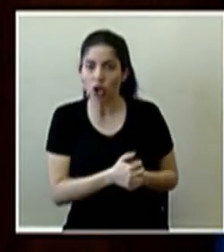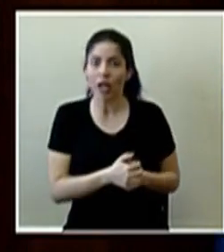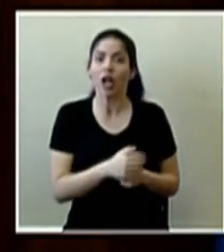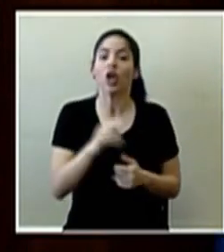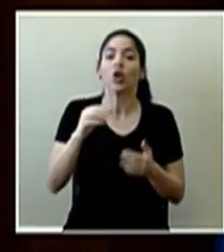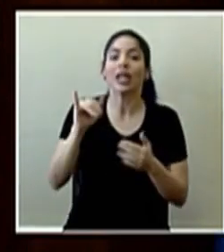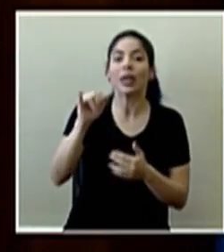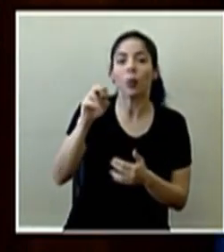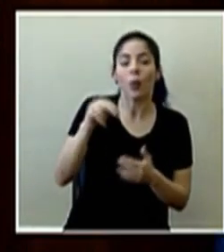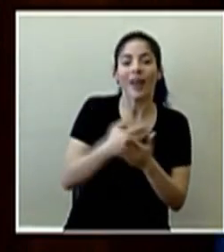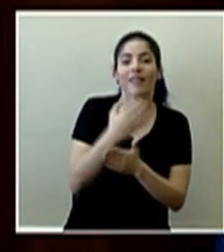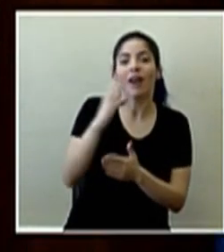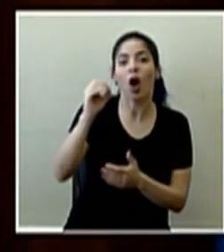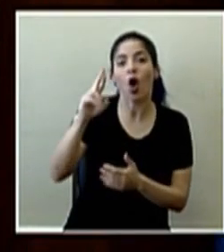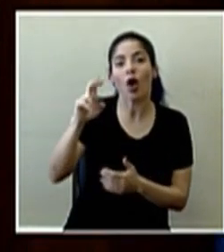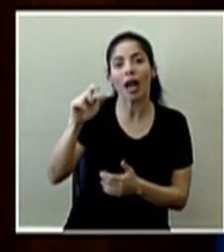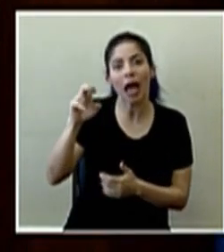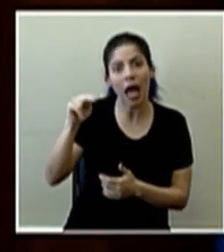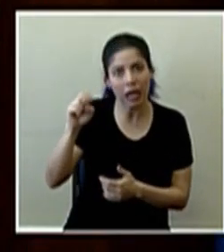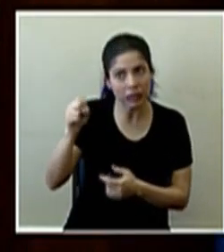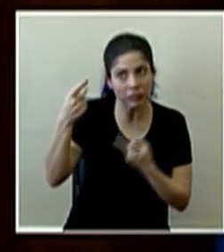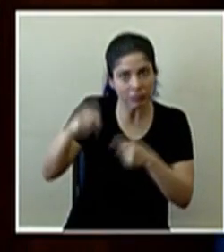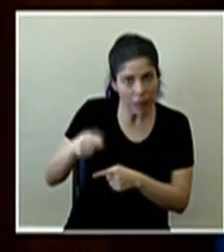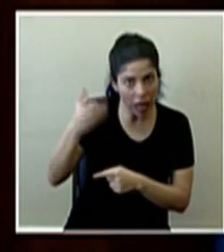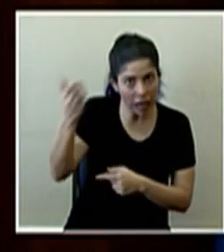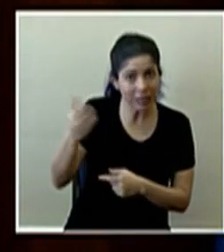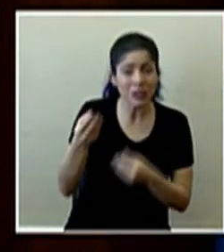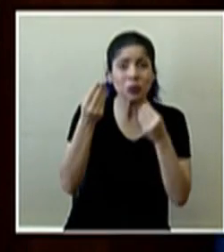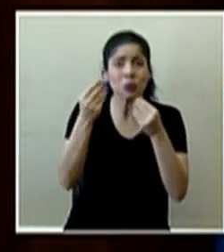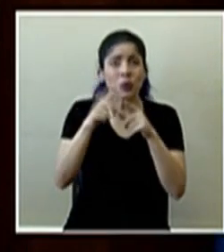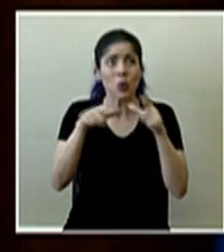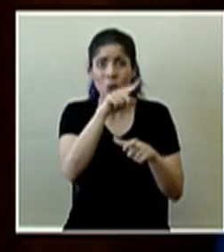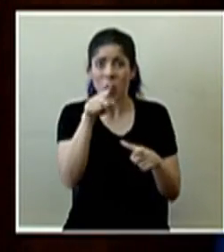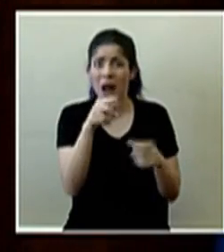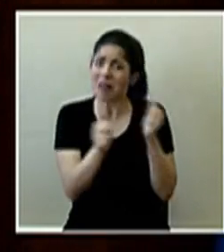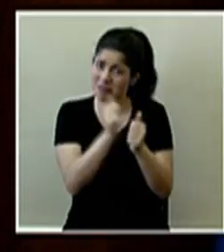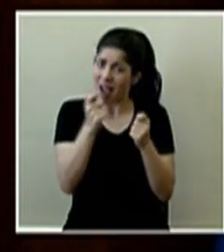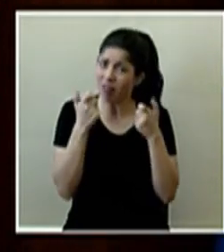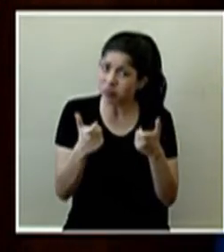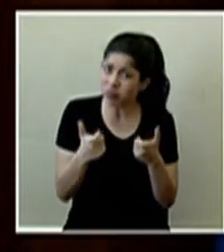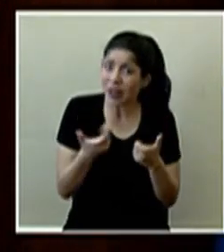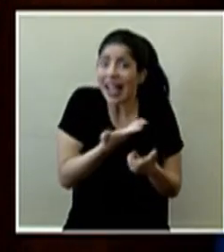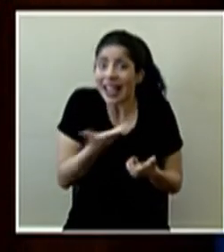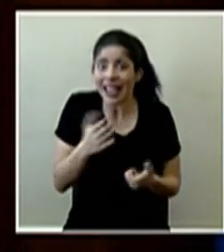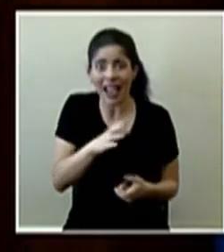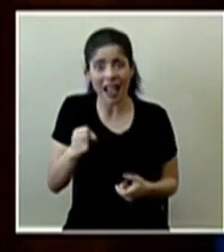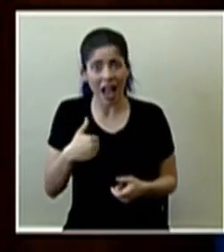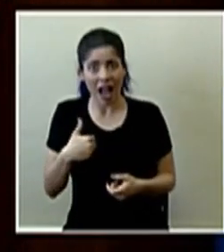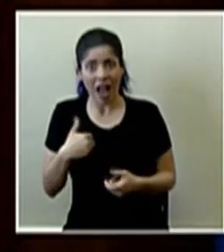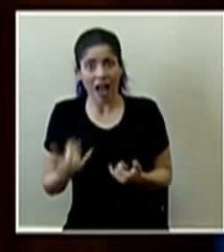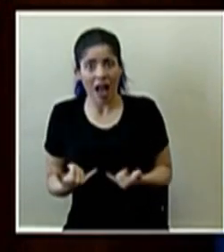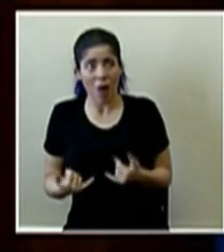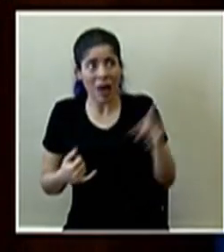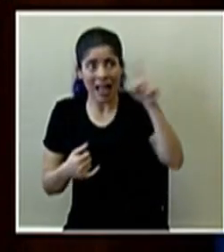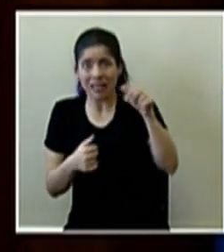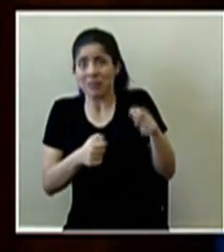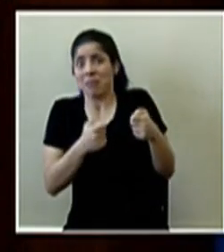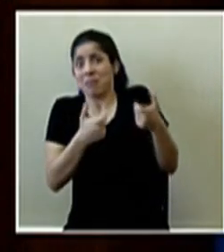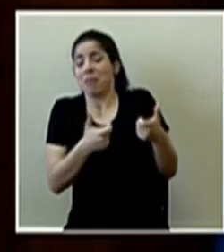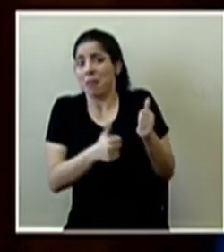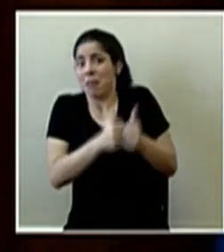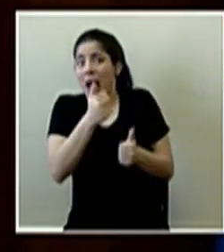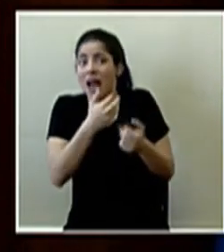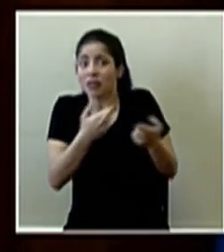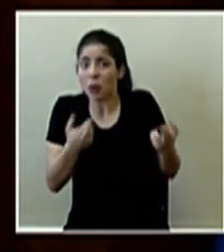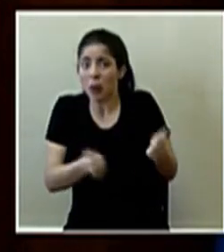Nueva Orleans, en muchos lugares donde tienen mucho más recursos de los que tiene la Caja hoy. Así que,